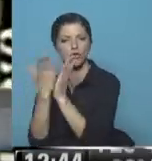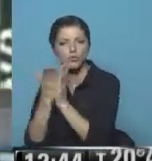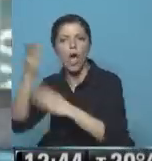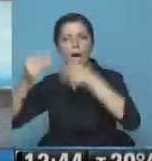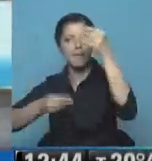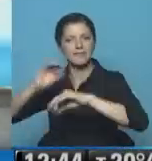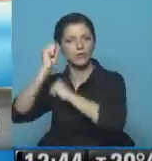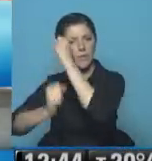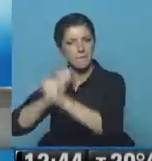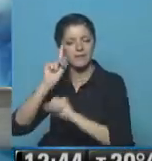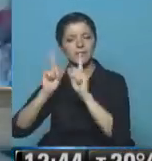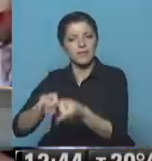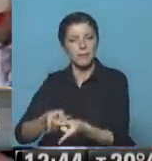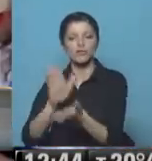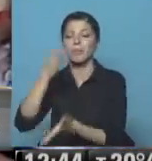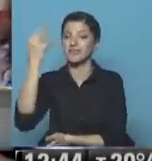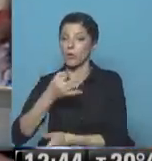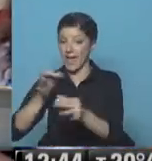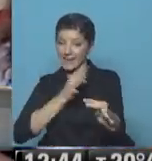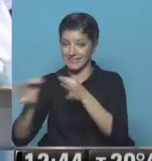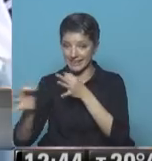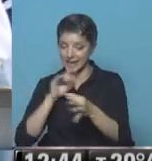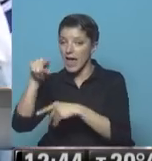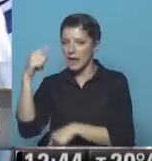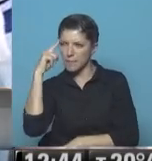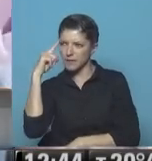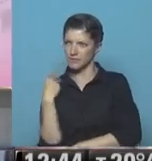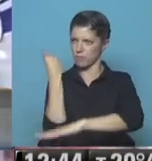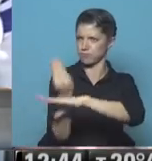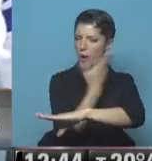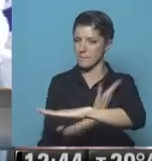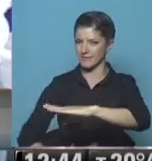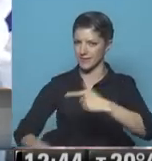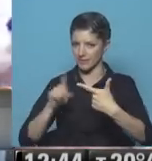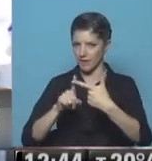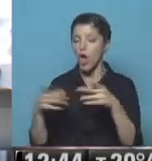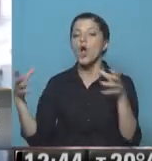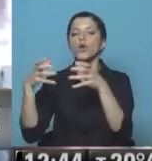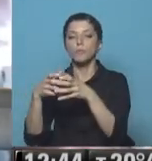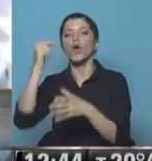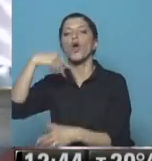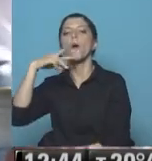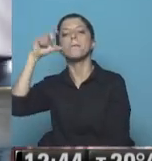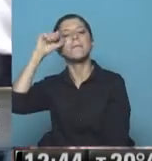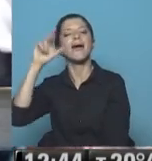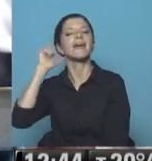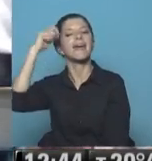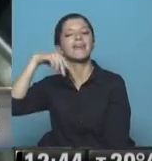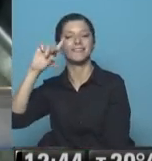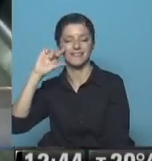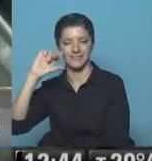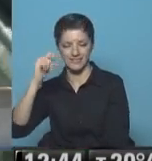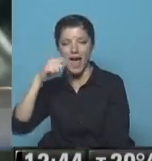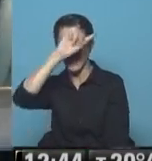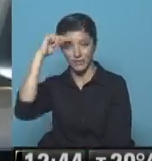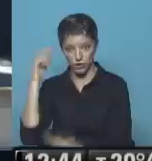empresas y un doctorado en seguridad estratégica que aspira a la presidencia por el Frente de Convergencia Nacional. Sin programa